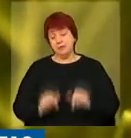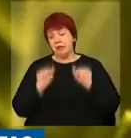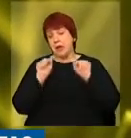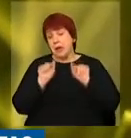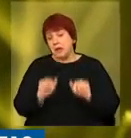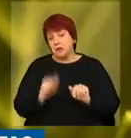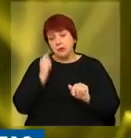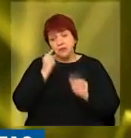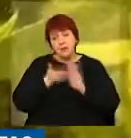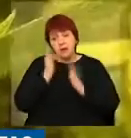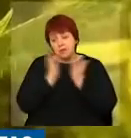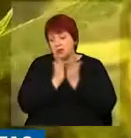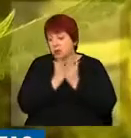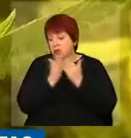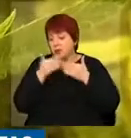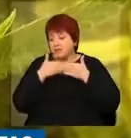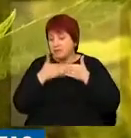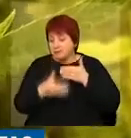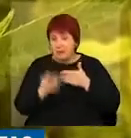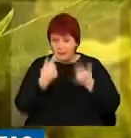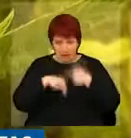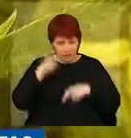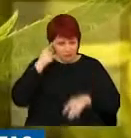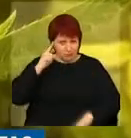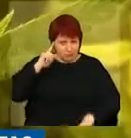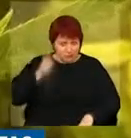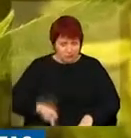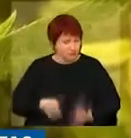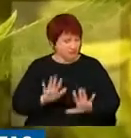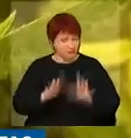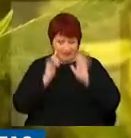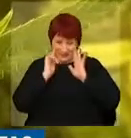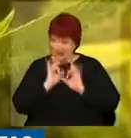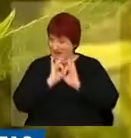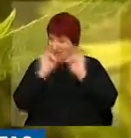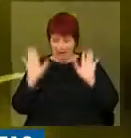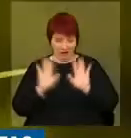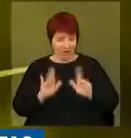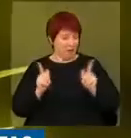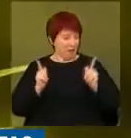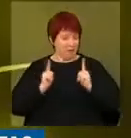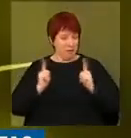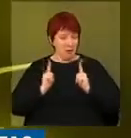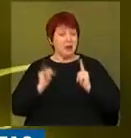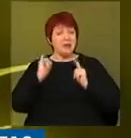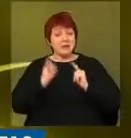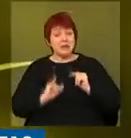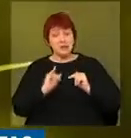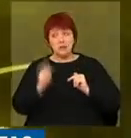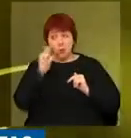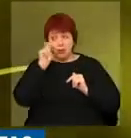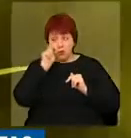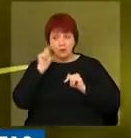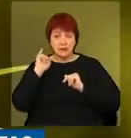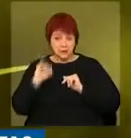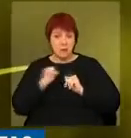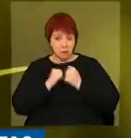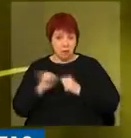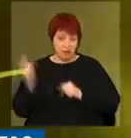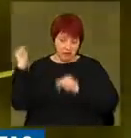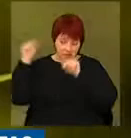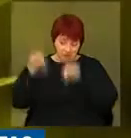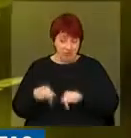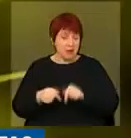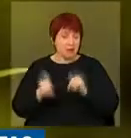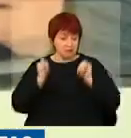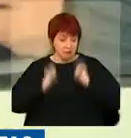que se analizan, pero que no están decididos. Lo que sí se descartó es abrir el acceso de los turistas a los clubes canábicos.